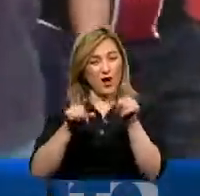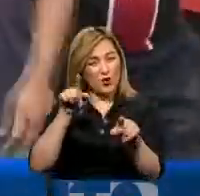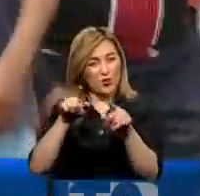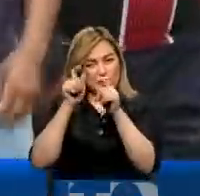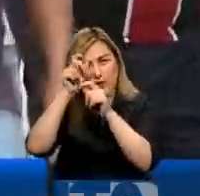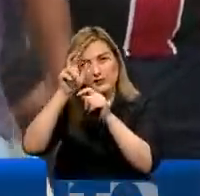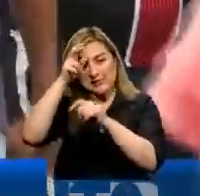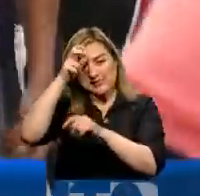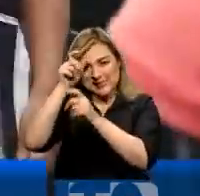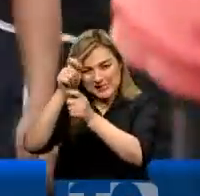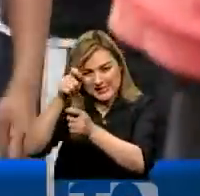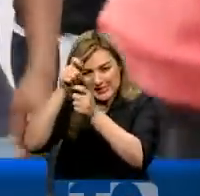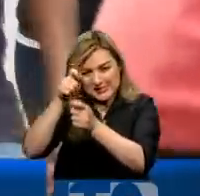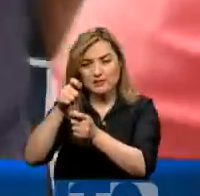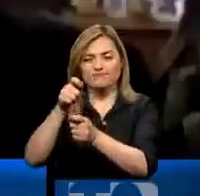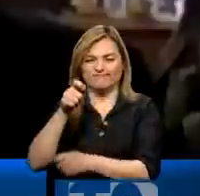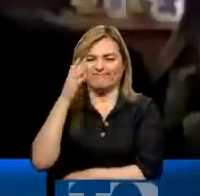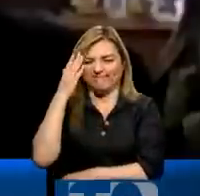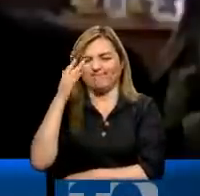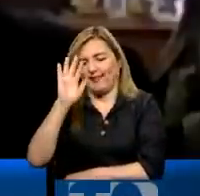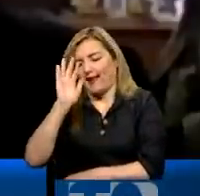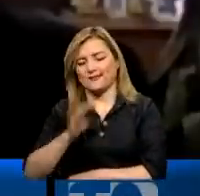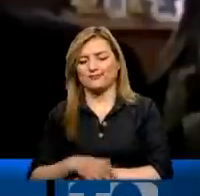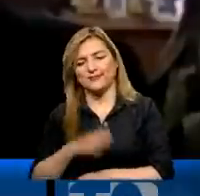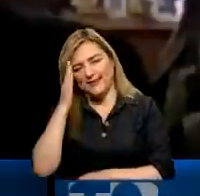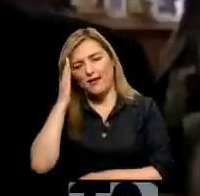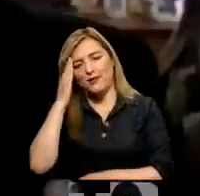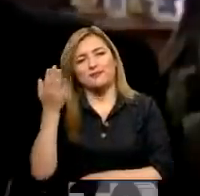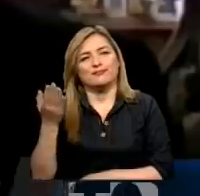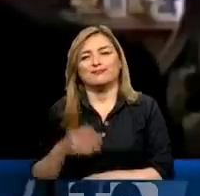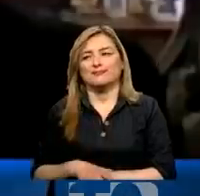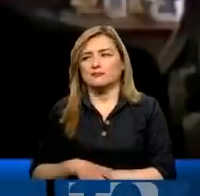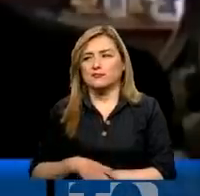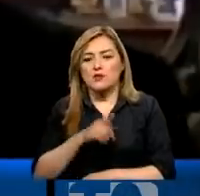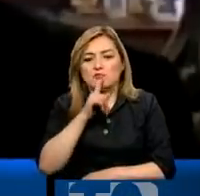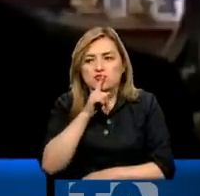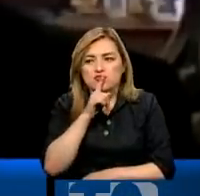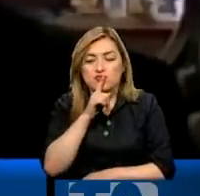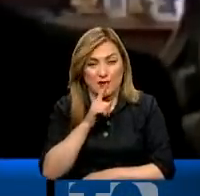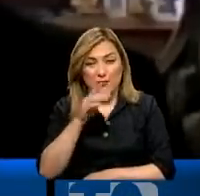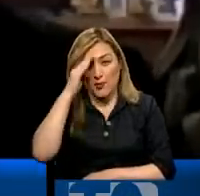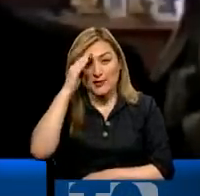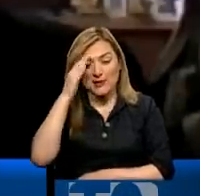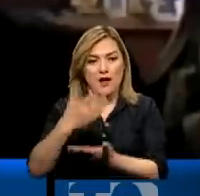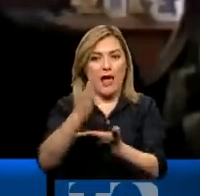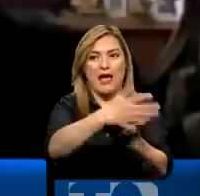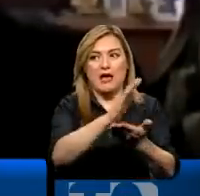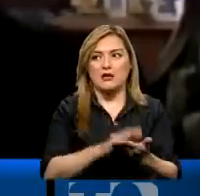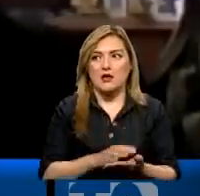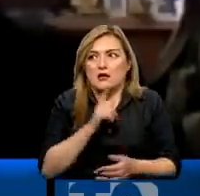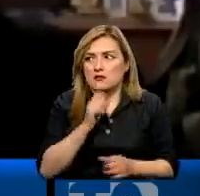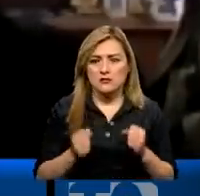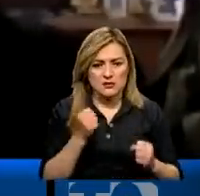algunos mineros ilegales era previsible. Para poder nuevamente recuperar lo que quedó enterrado, porque gran parte del